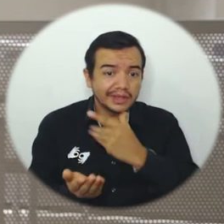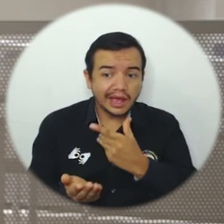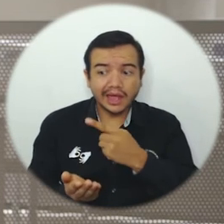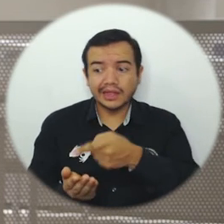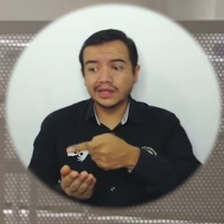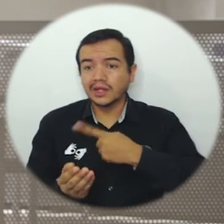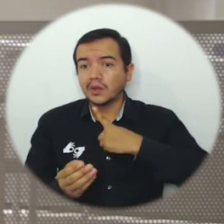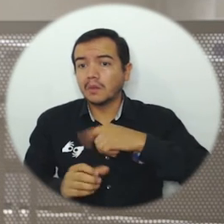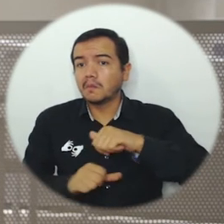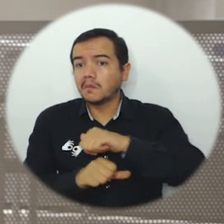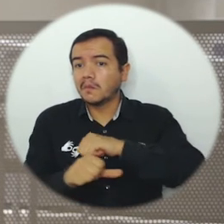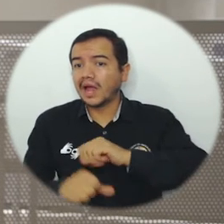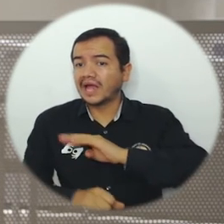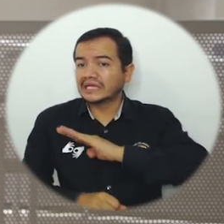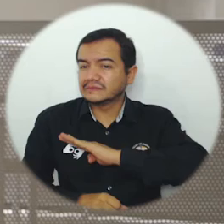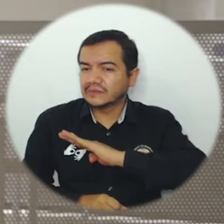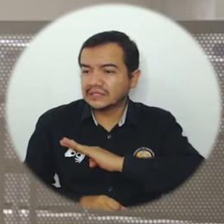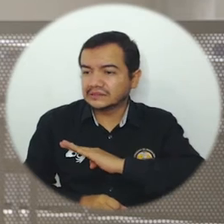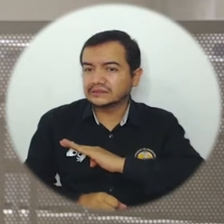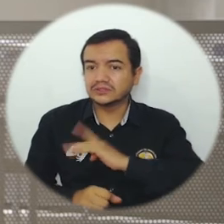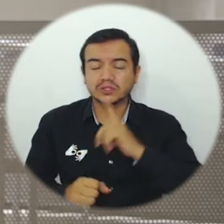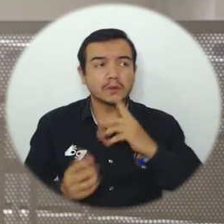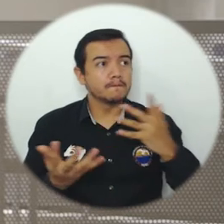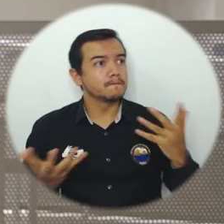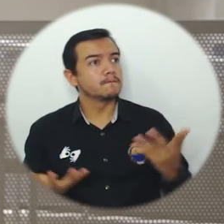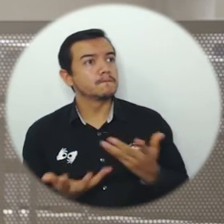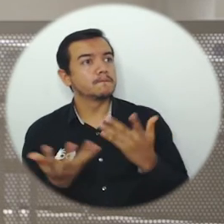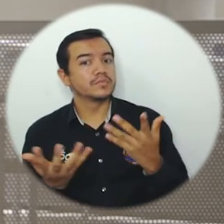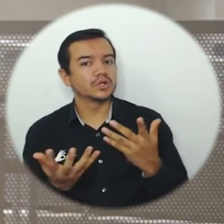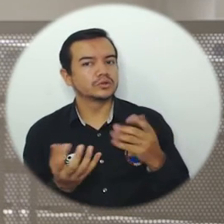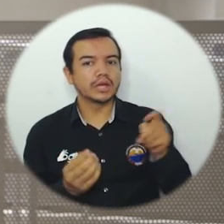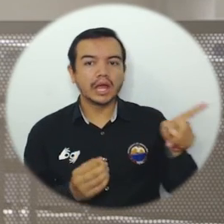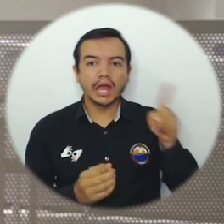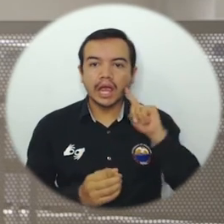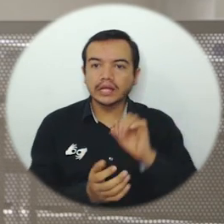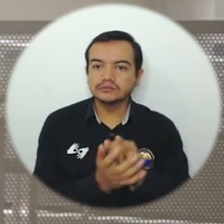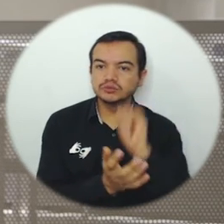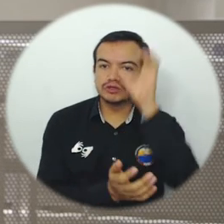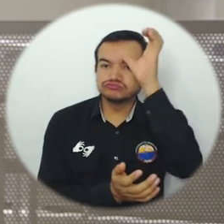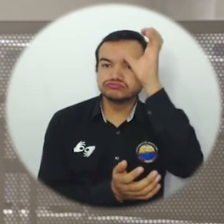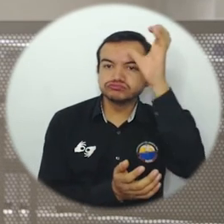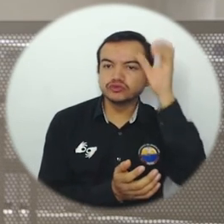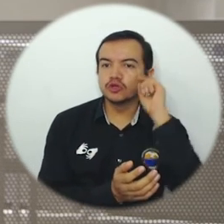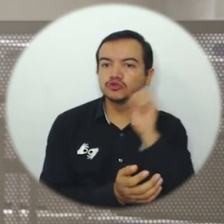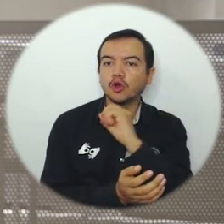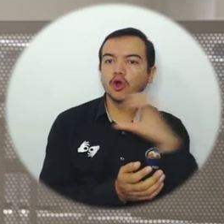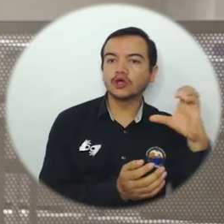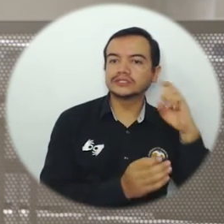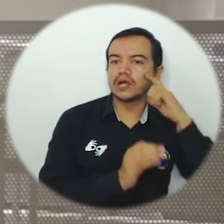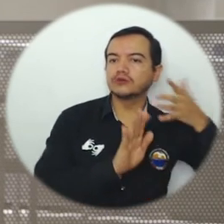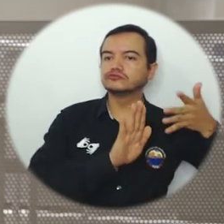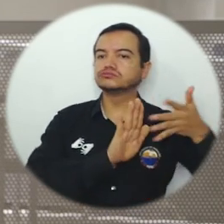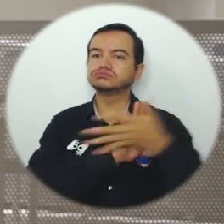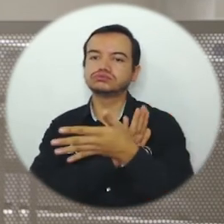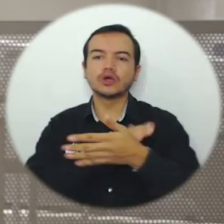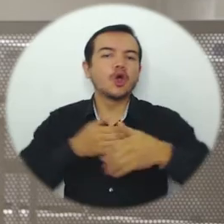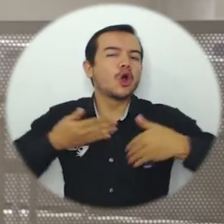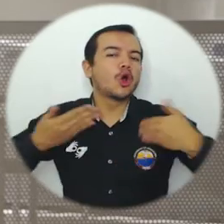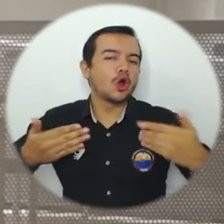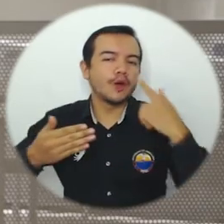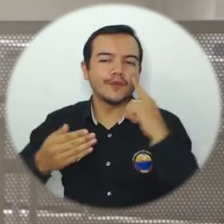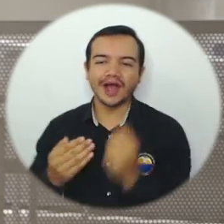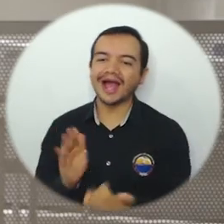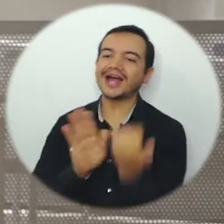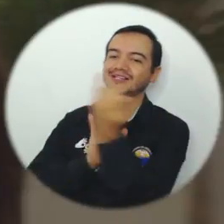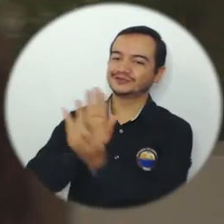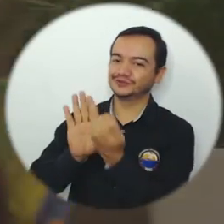estudios básicos y una forma de entender todo lo que llega de parte del conocimiento